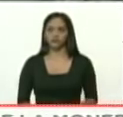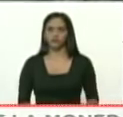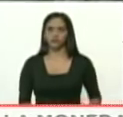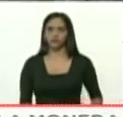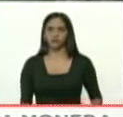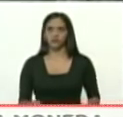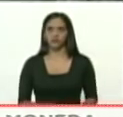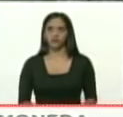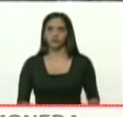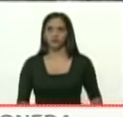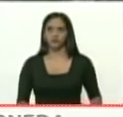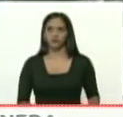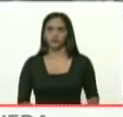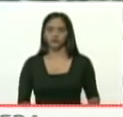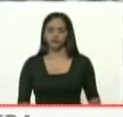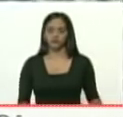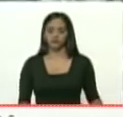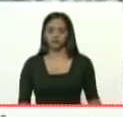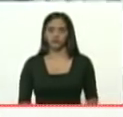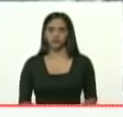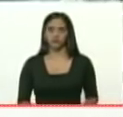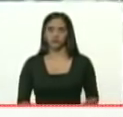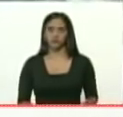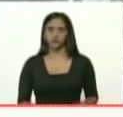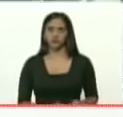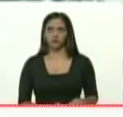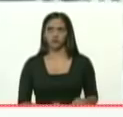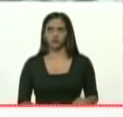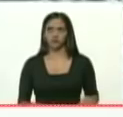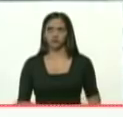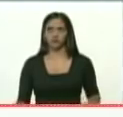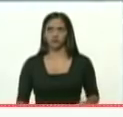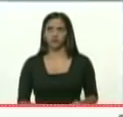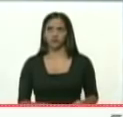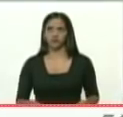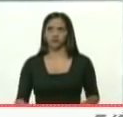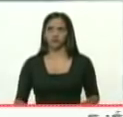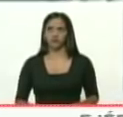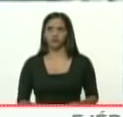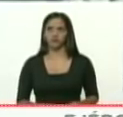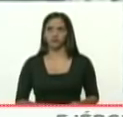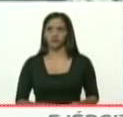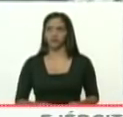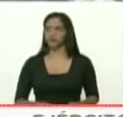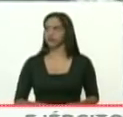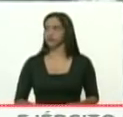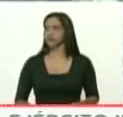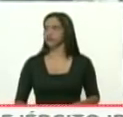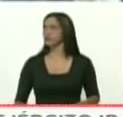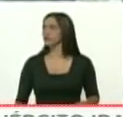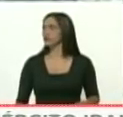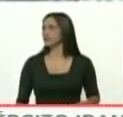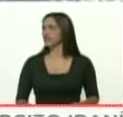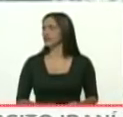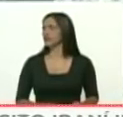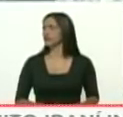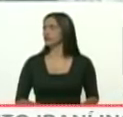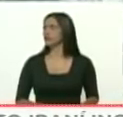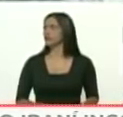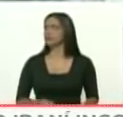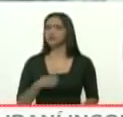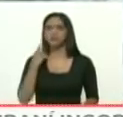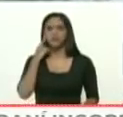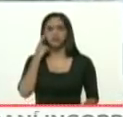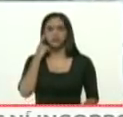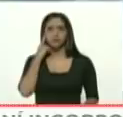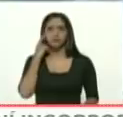de la sistemática amenaza que hay con respecto a nuestro país de